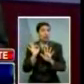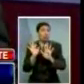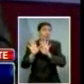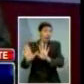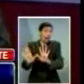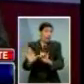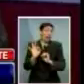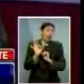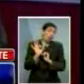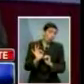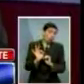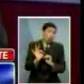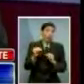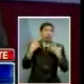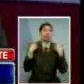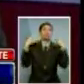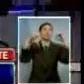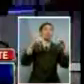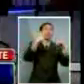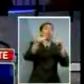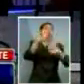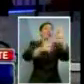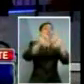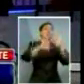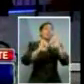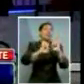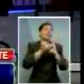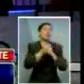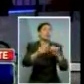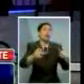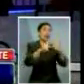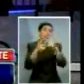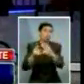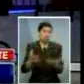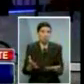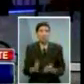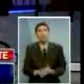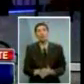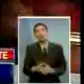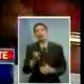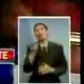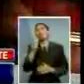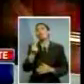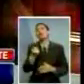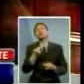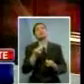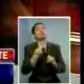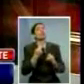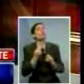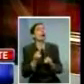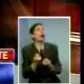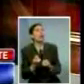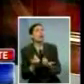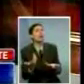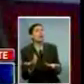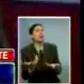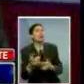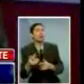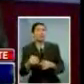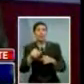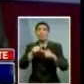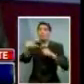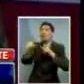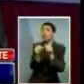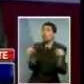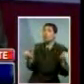adelante por el mecanismo de concesiones hospitalarias. ¿Cuál es el costo de construcción de esos hospitales? En UF el metro cuadrado, la